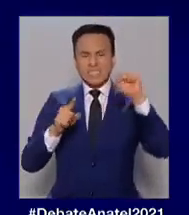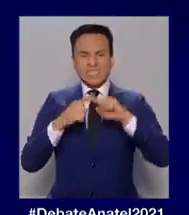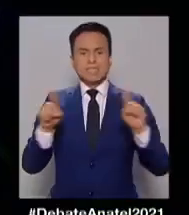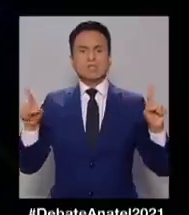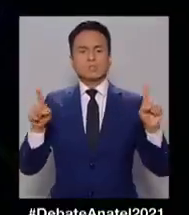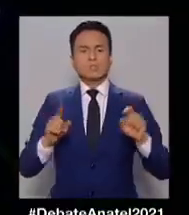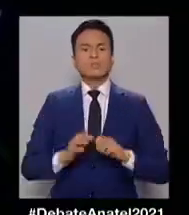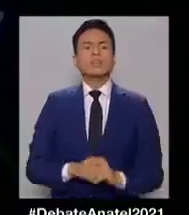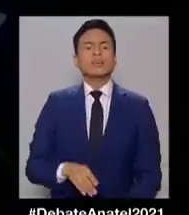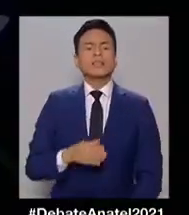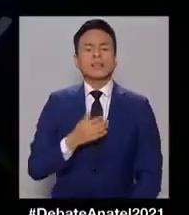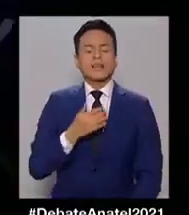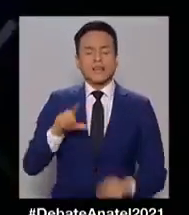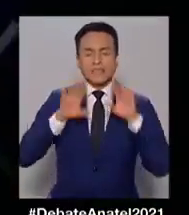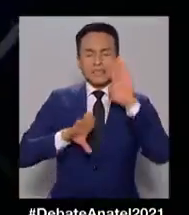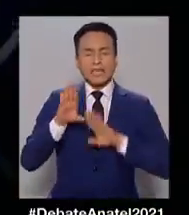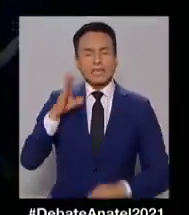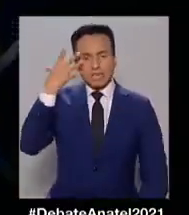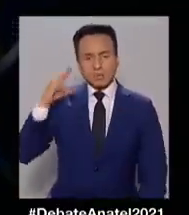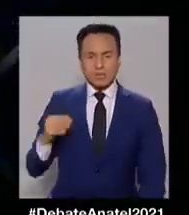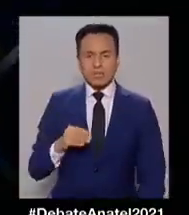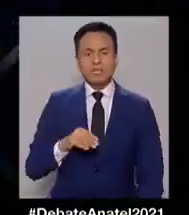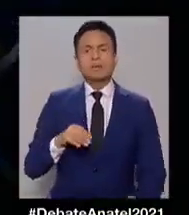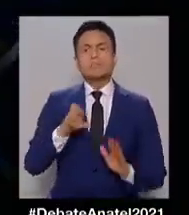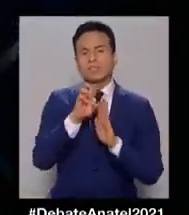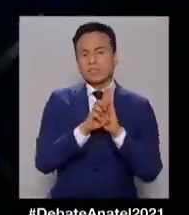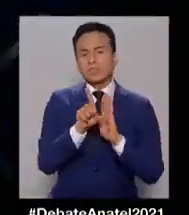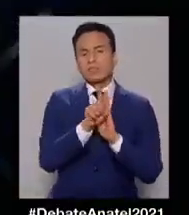candidata ya me probó que usted firmó el proyecto de indulto a los llamados presos de la